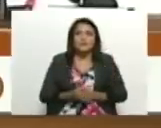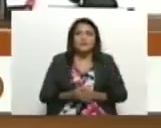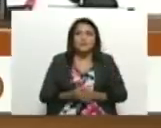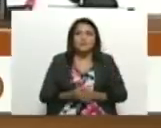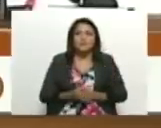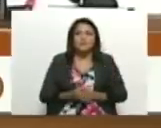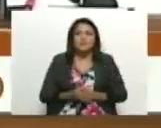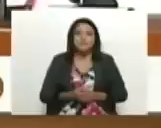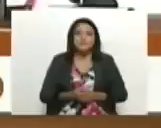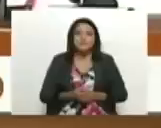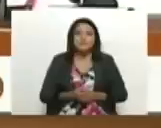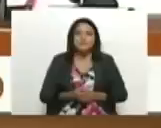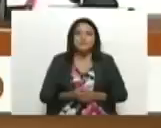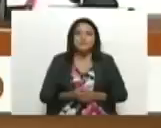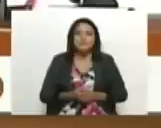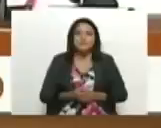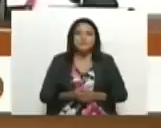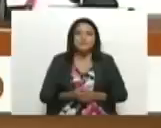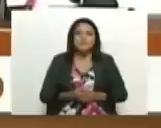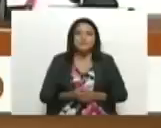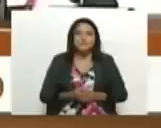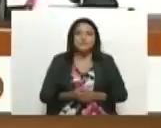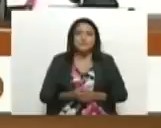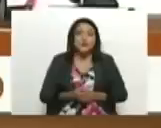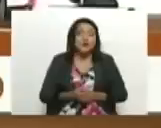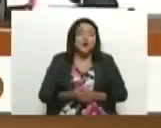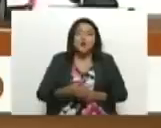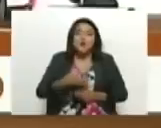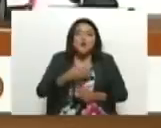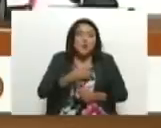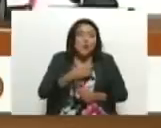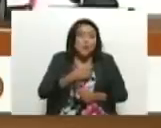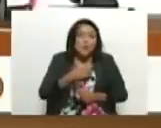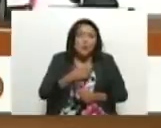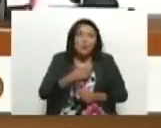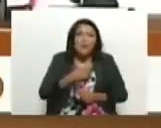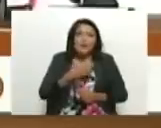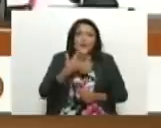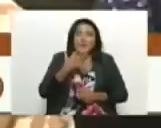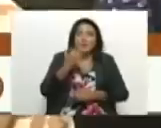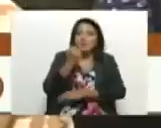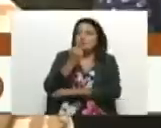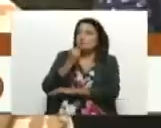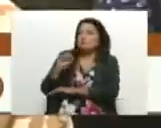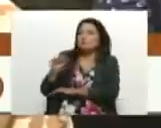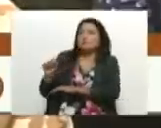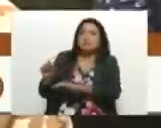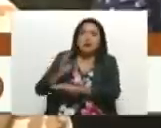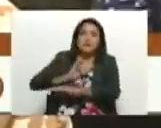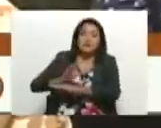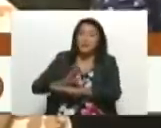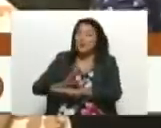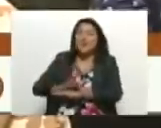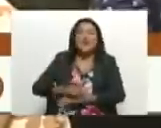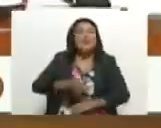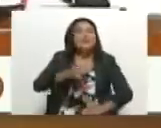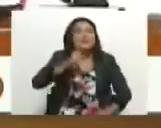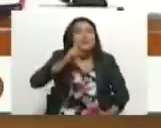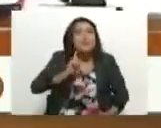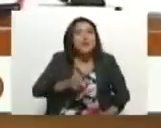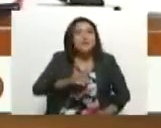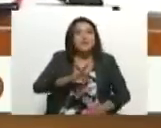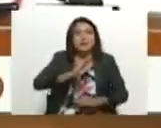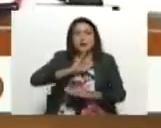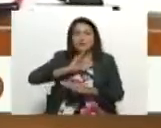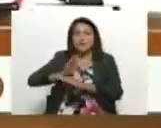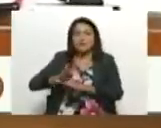sistema de valores. Y es que no puede haber impunidad. Que sepa el corrupto, pero que también sepa el corruptor. Que también